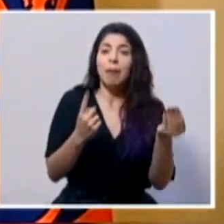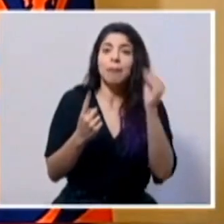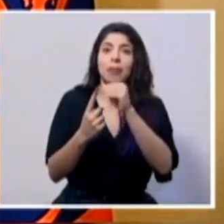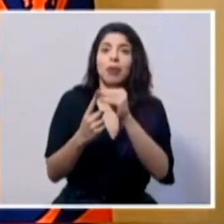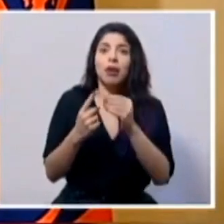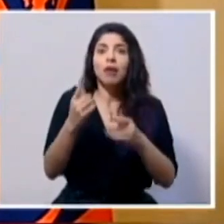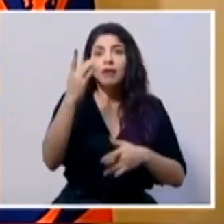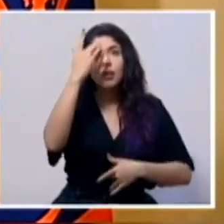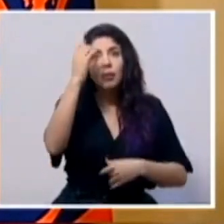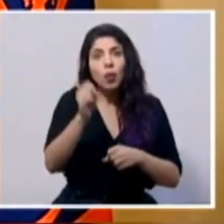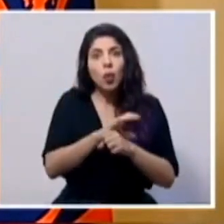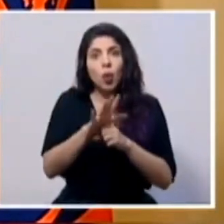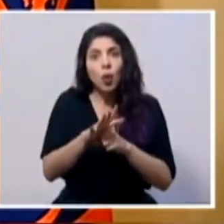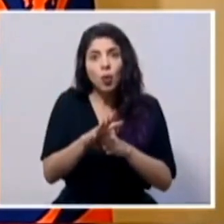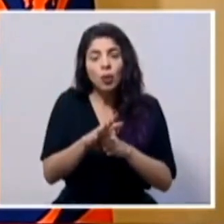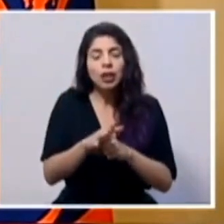COVID,